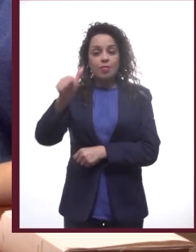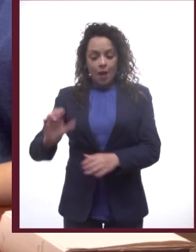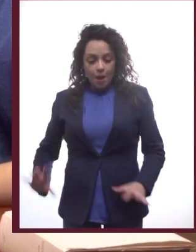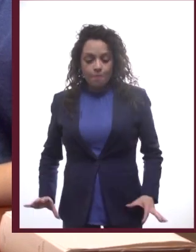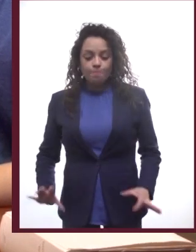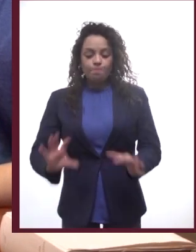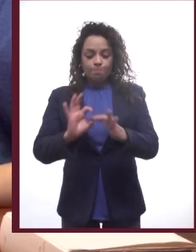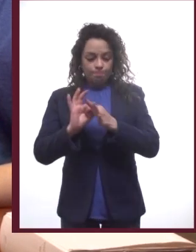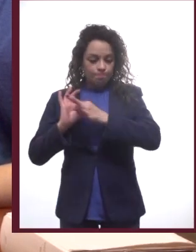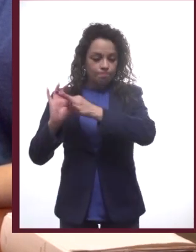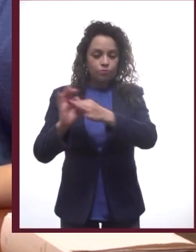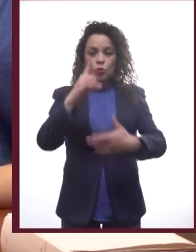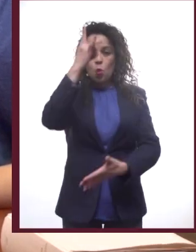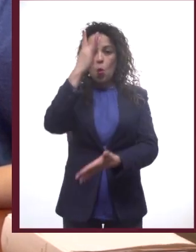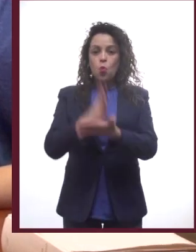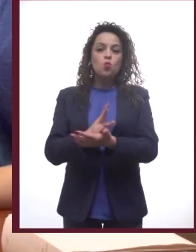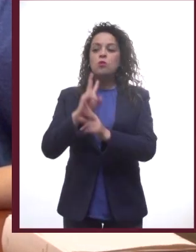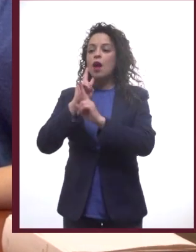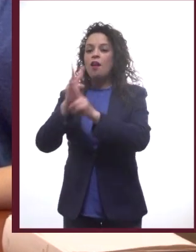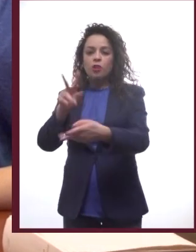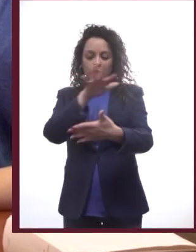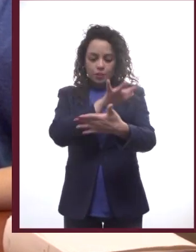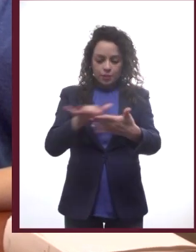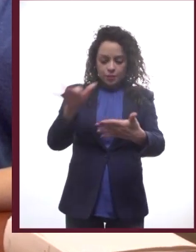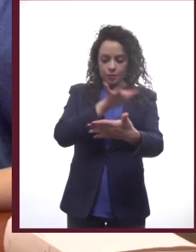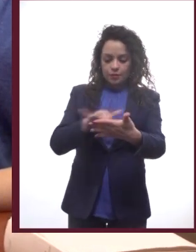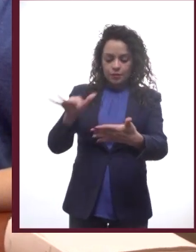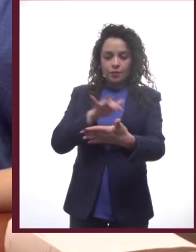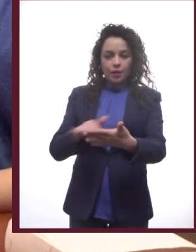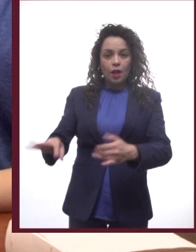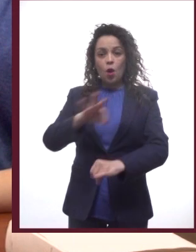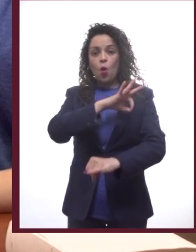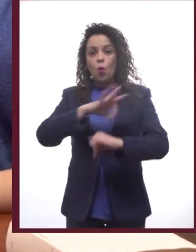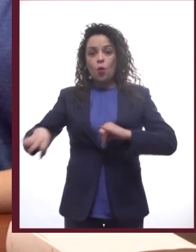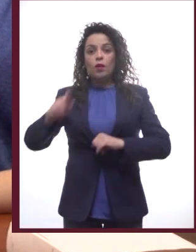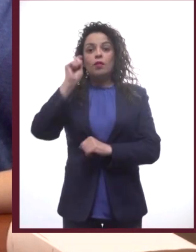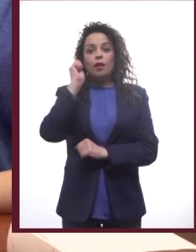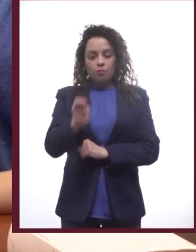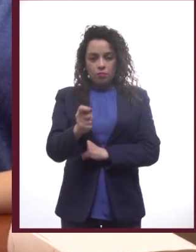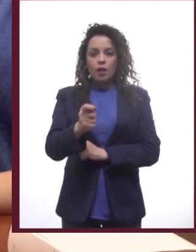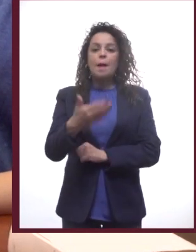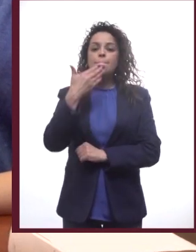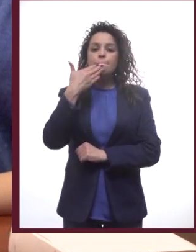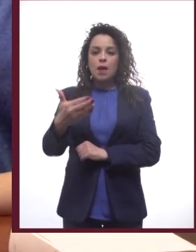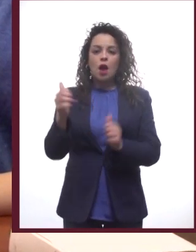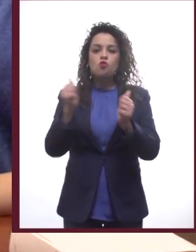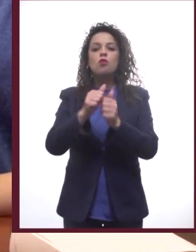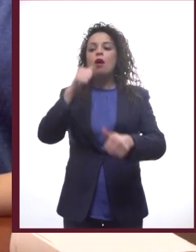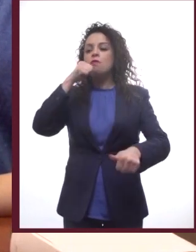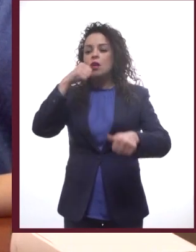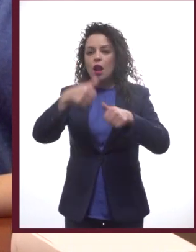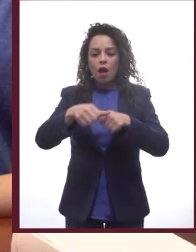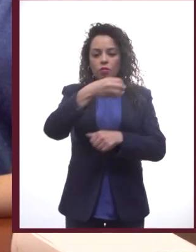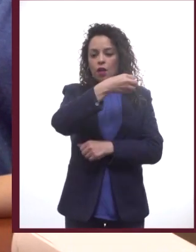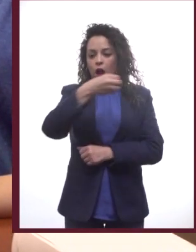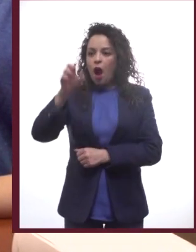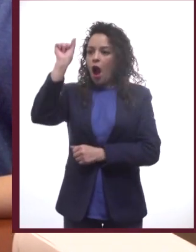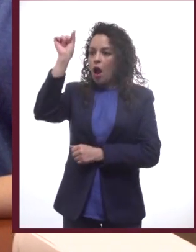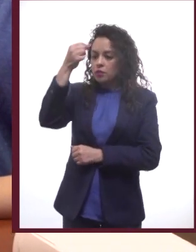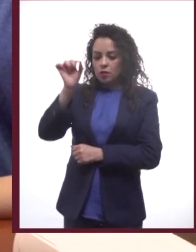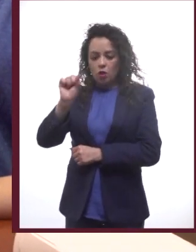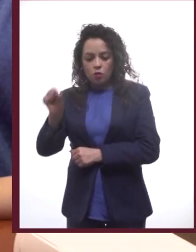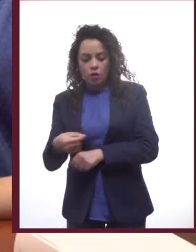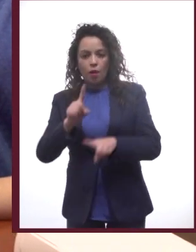la narración para que tenga solo una voz y, por último, peinar a conciencia la redacción y ortografía para que se lea de